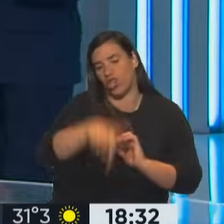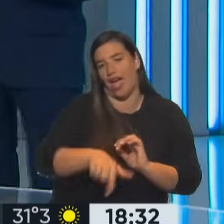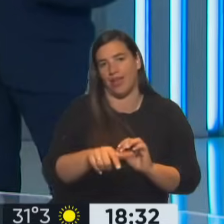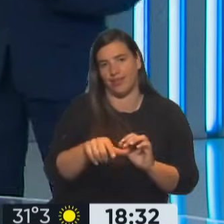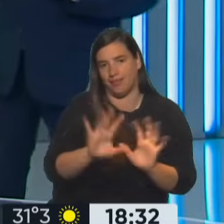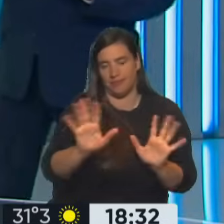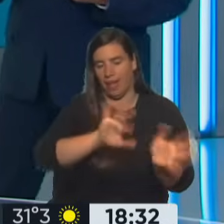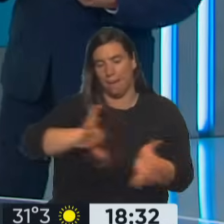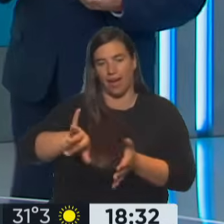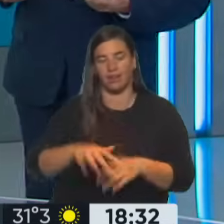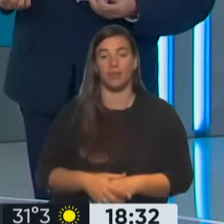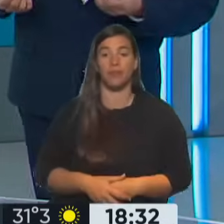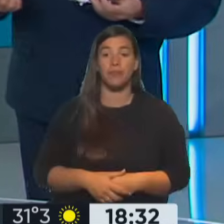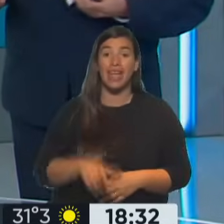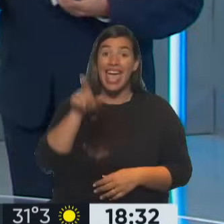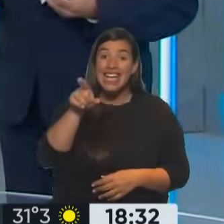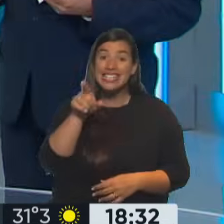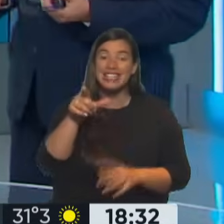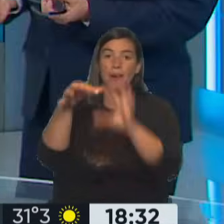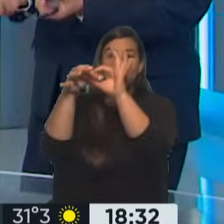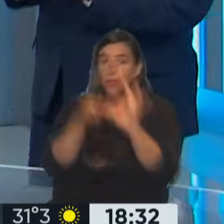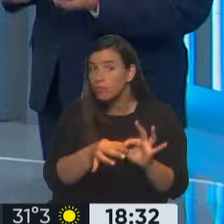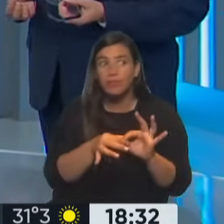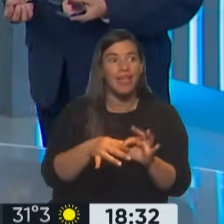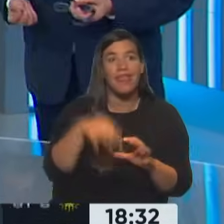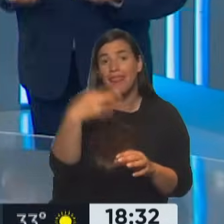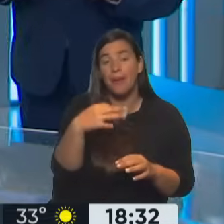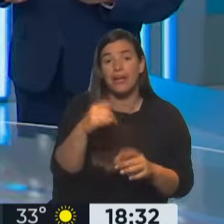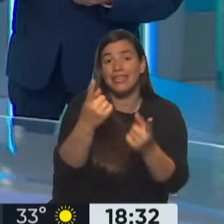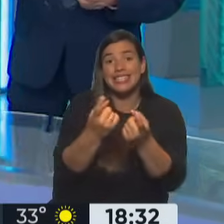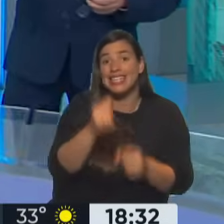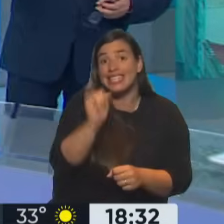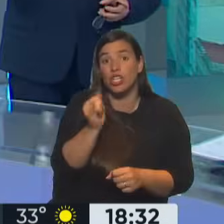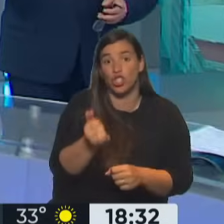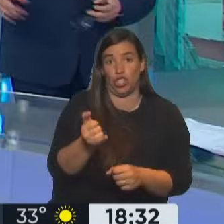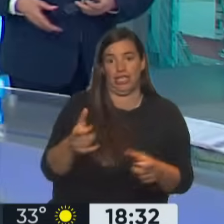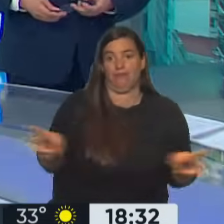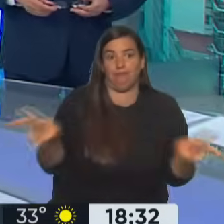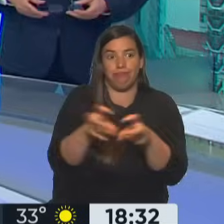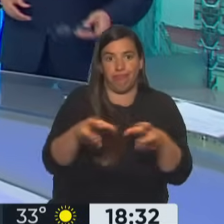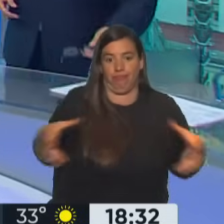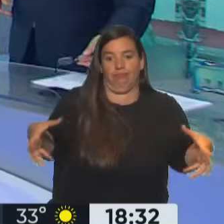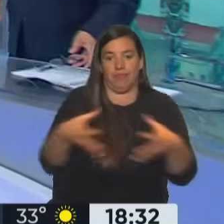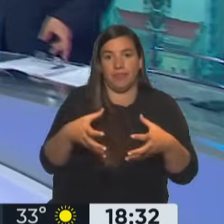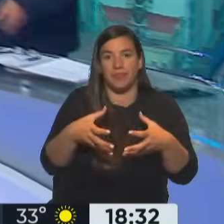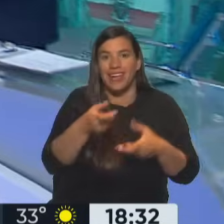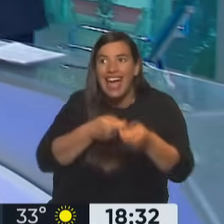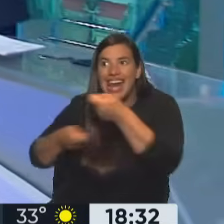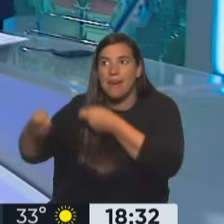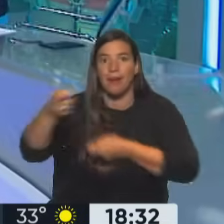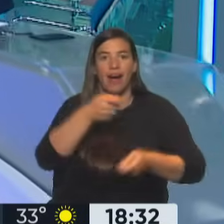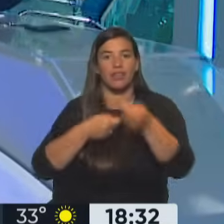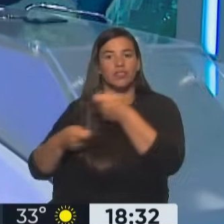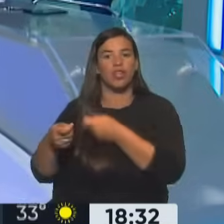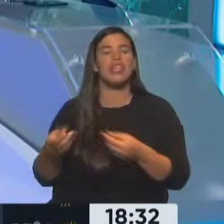esas, dependen fundamentalmente, Horacio, del tema de la coparticipación, que, repito, es un reparto. Tanto es así que, ¿sabes cómo se